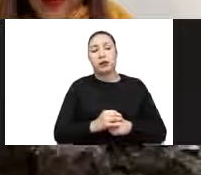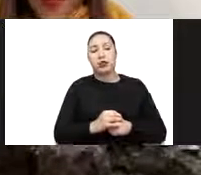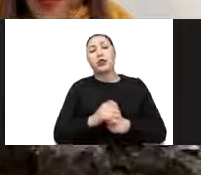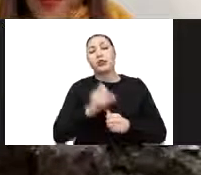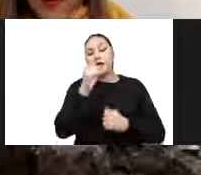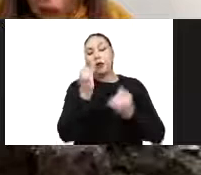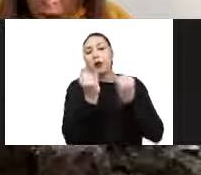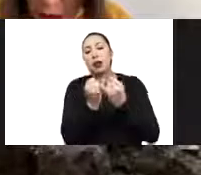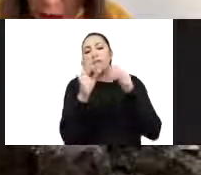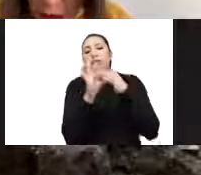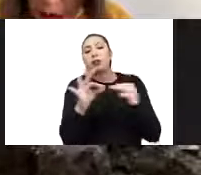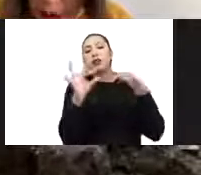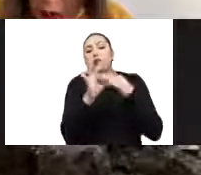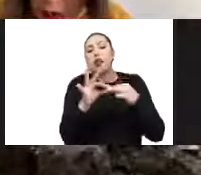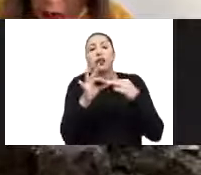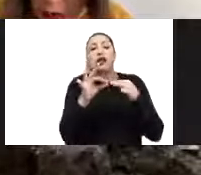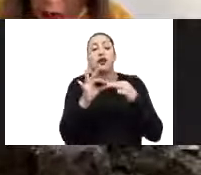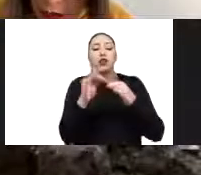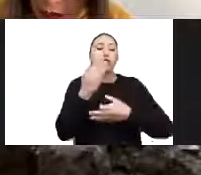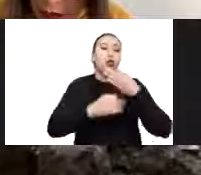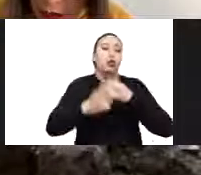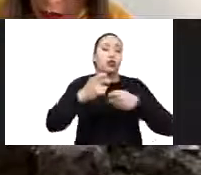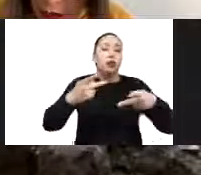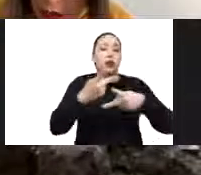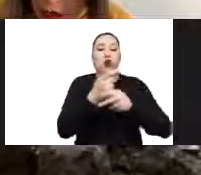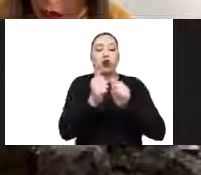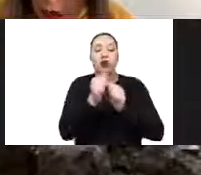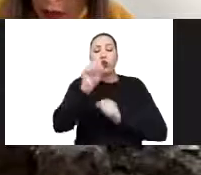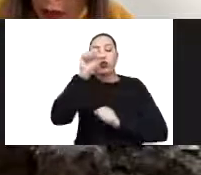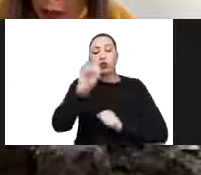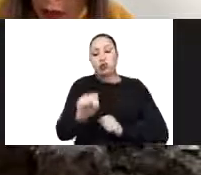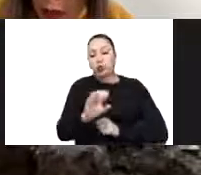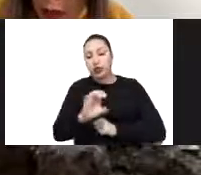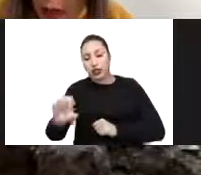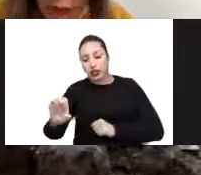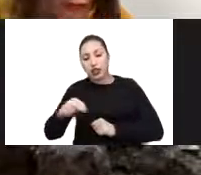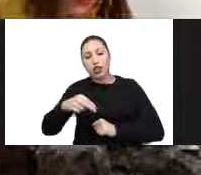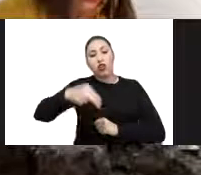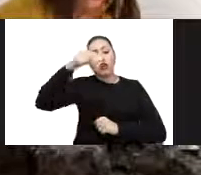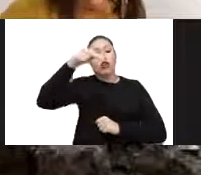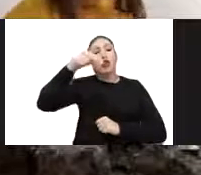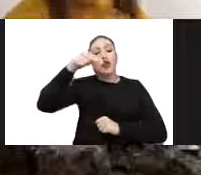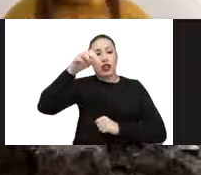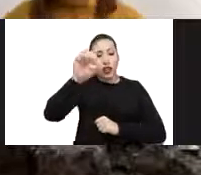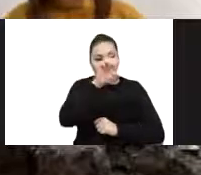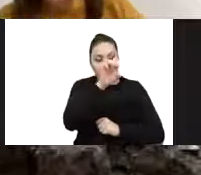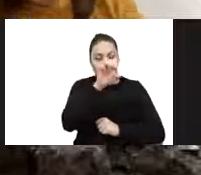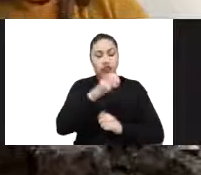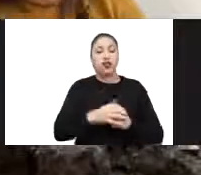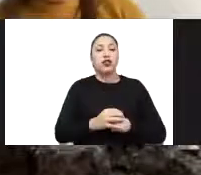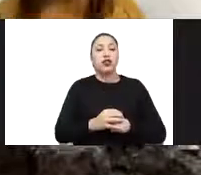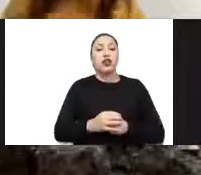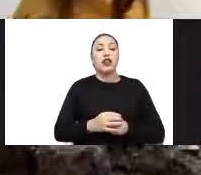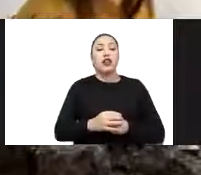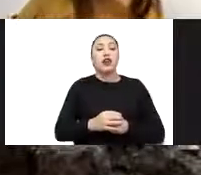explicando estos impactos diferenciados entre el sureste y el noroeste. Y las grandes ciudades también, como